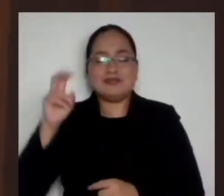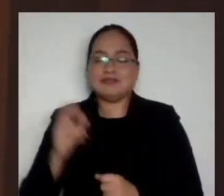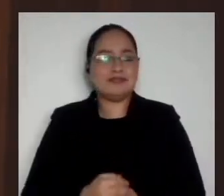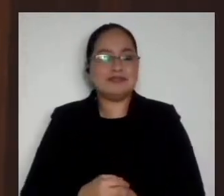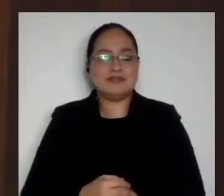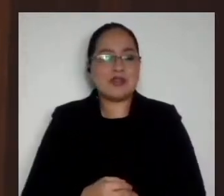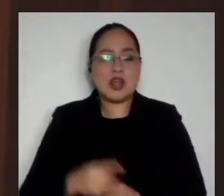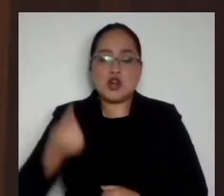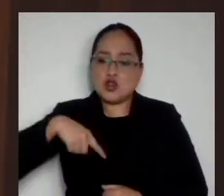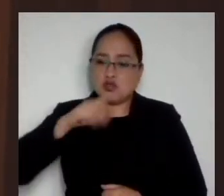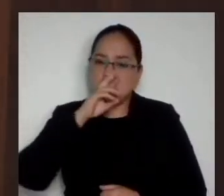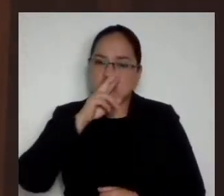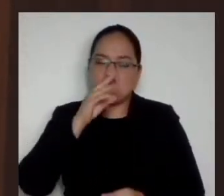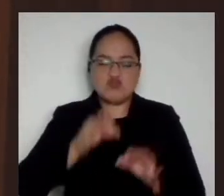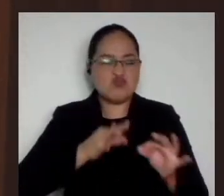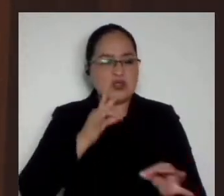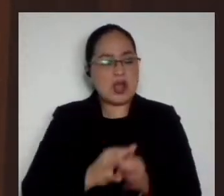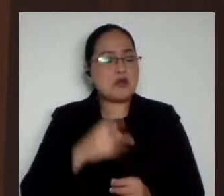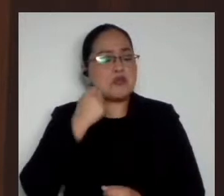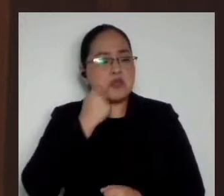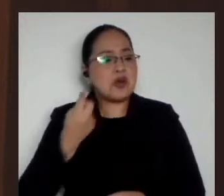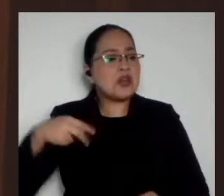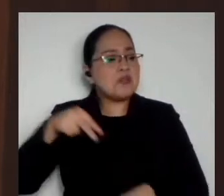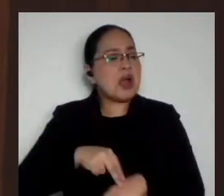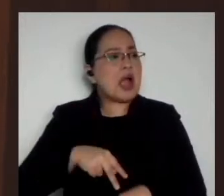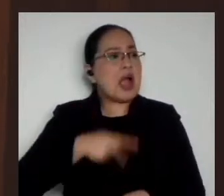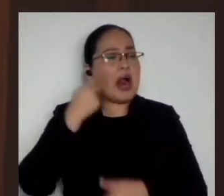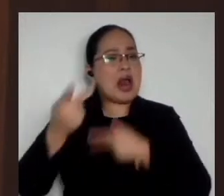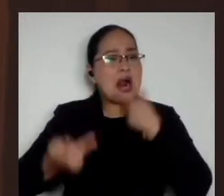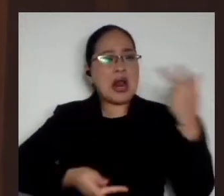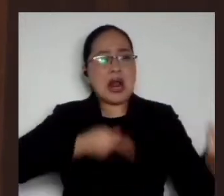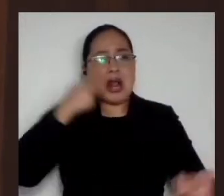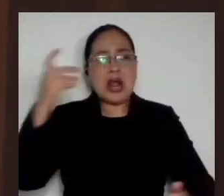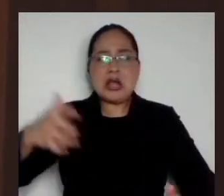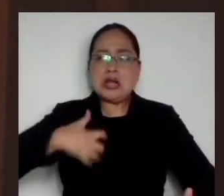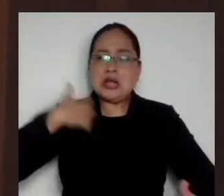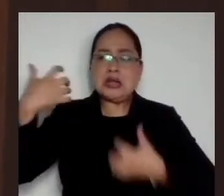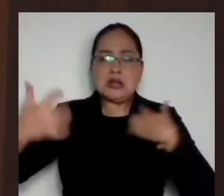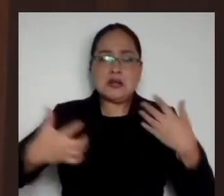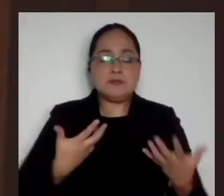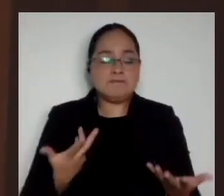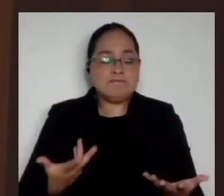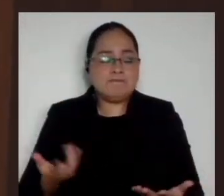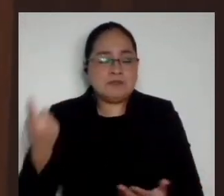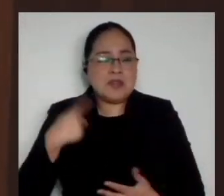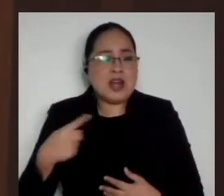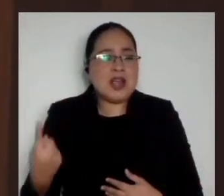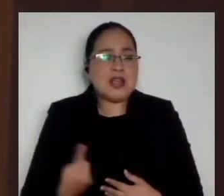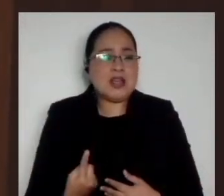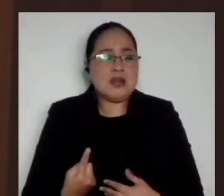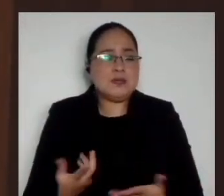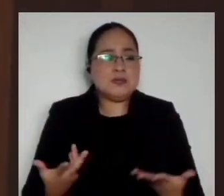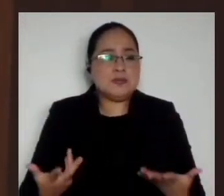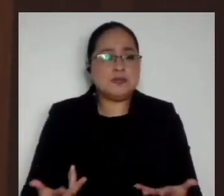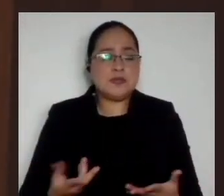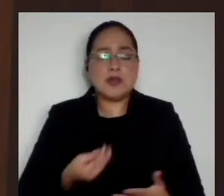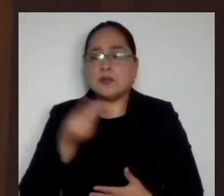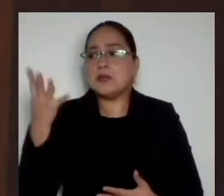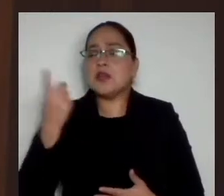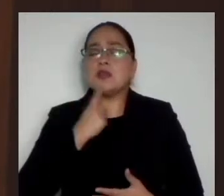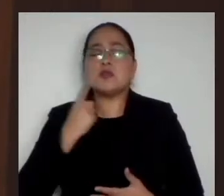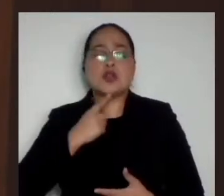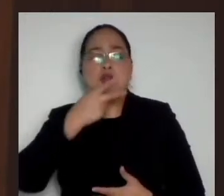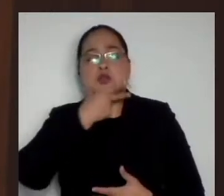nos desgarremos las vestiduras, tengan la seguridad de que el desgaste, cualquiera de los diputados y diputadas,